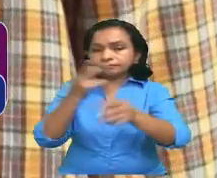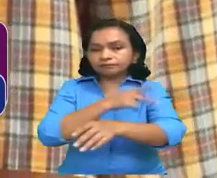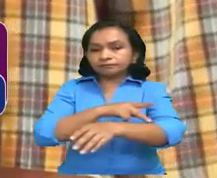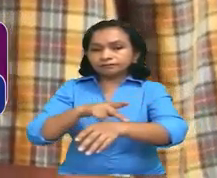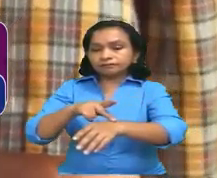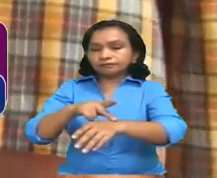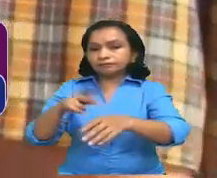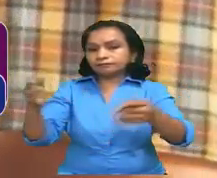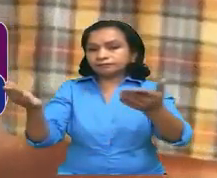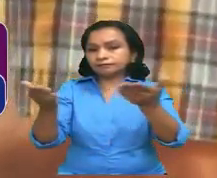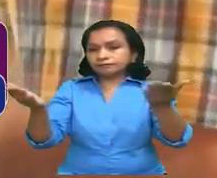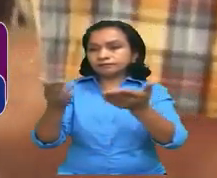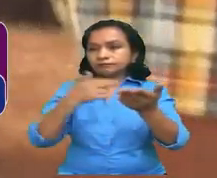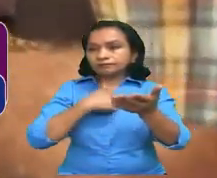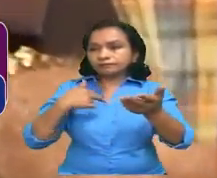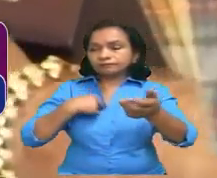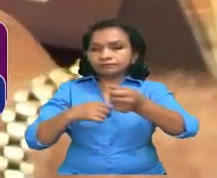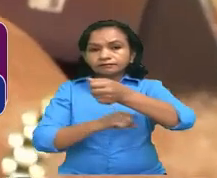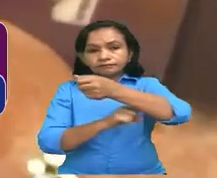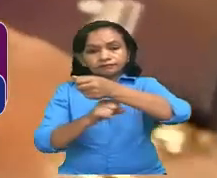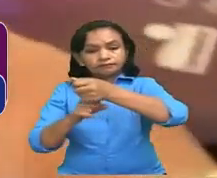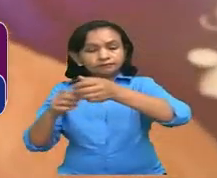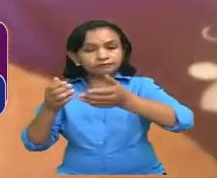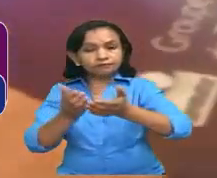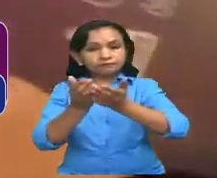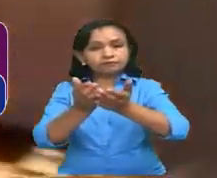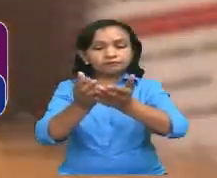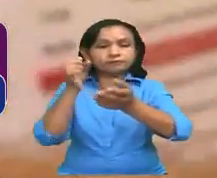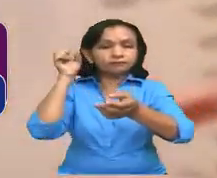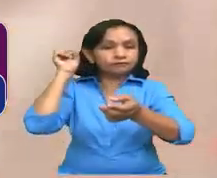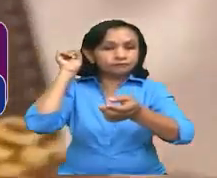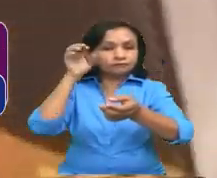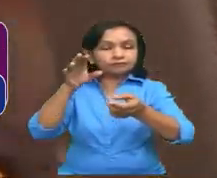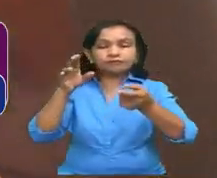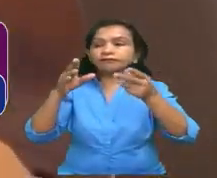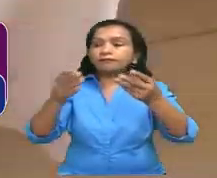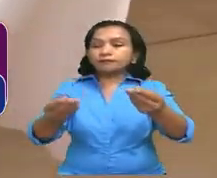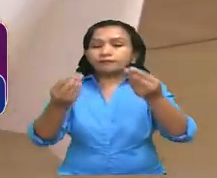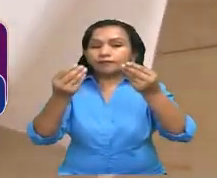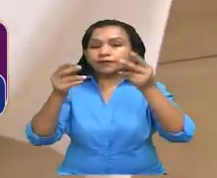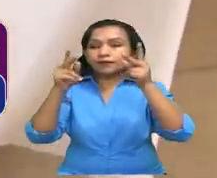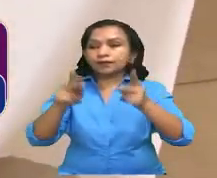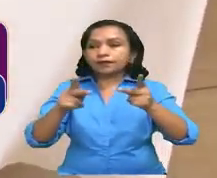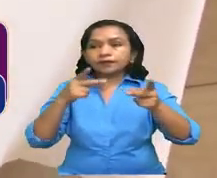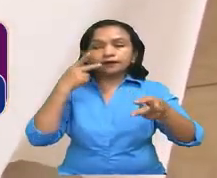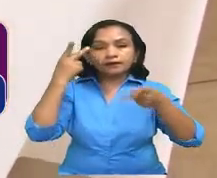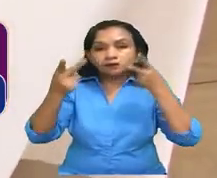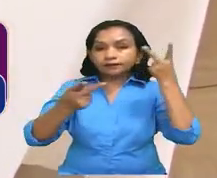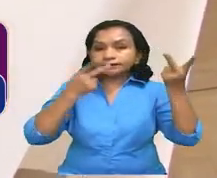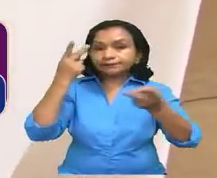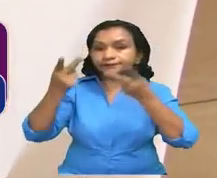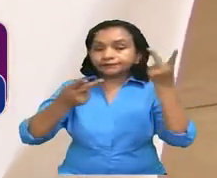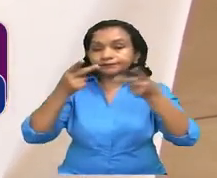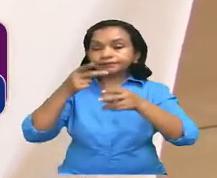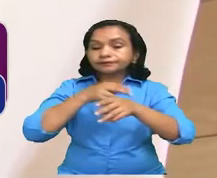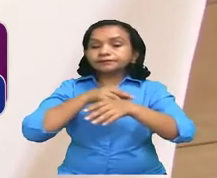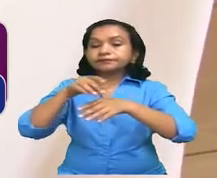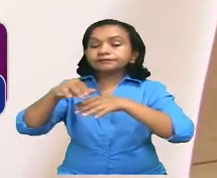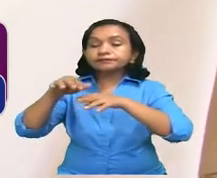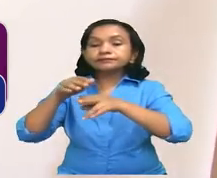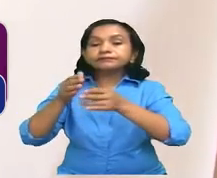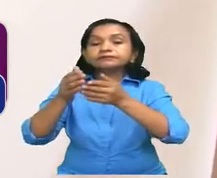invirtiendo como país en términos turísticos. Tenemos uno de nuestros mejores ejemplos, el Puerto Salvador Allende, aquí a orillas del malecón de Managua, en